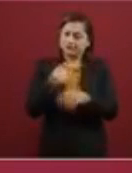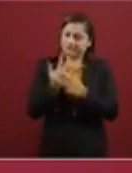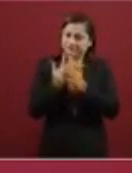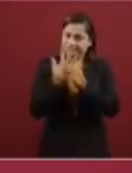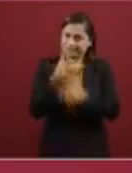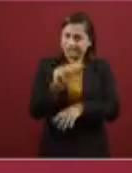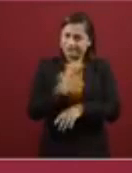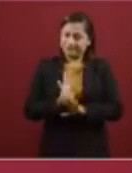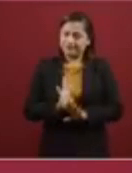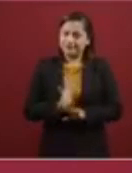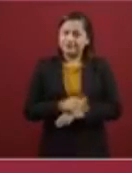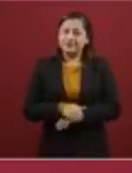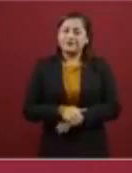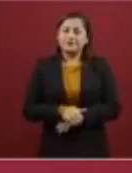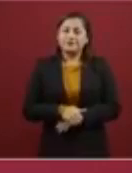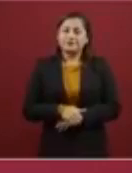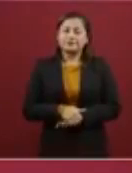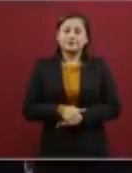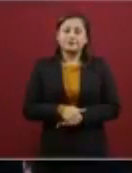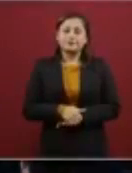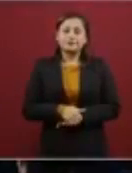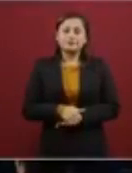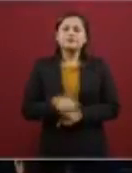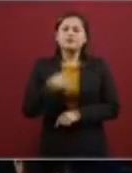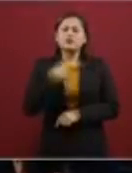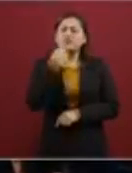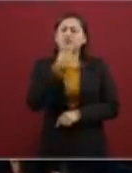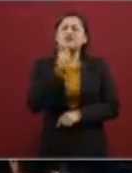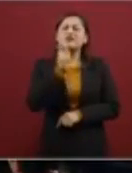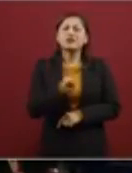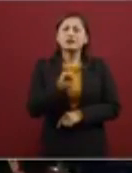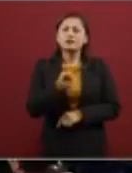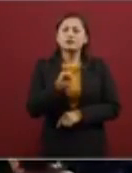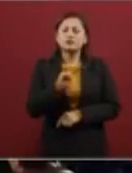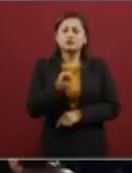diciendo es que hemos mantenido